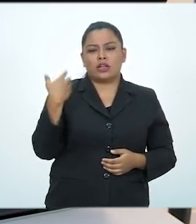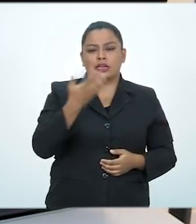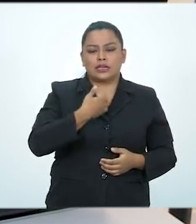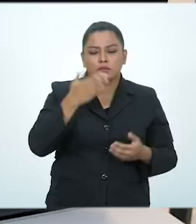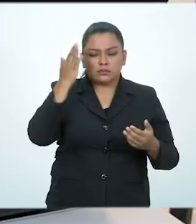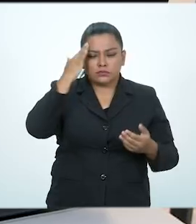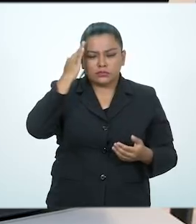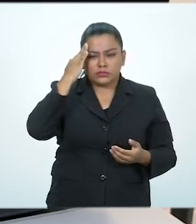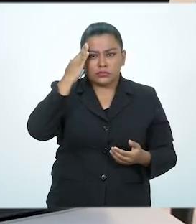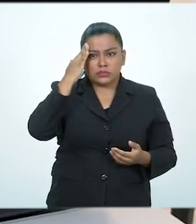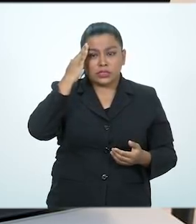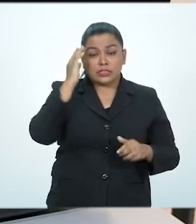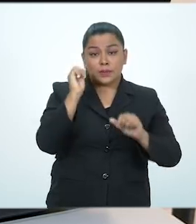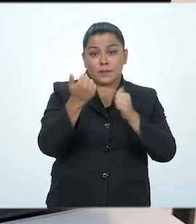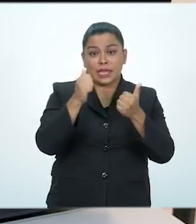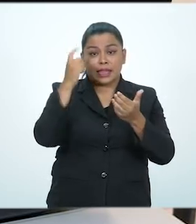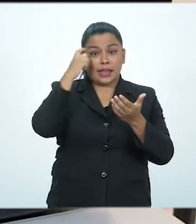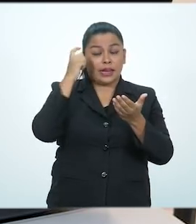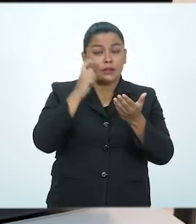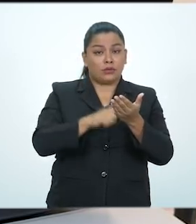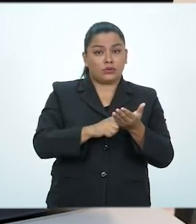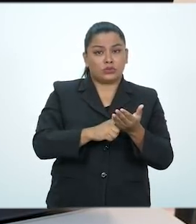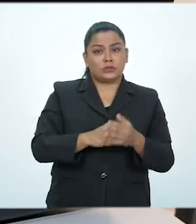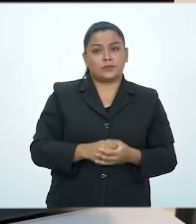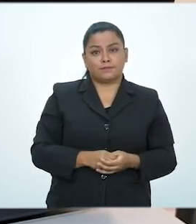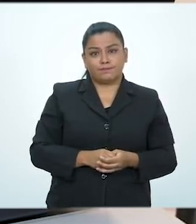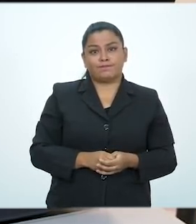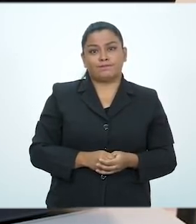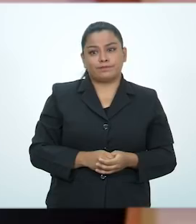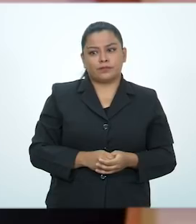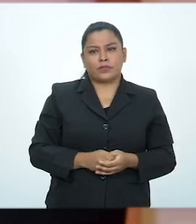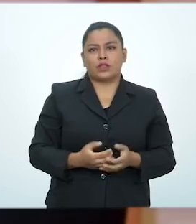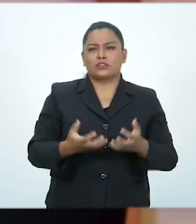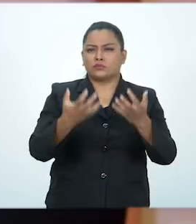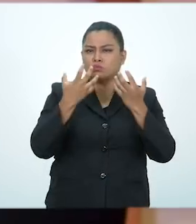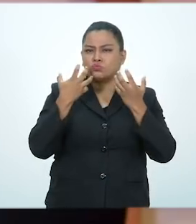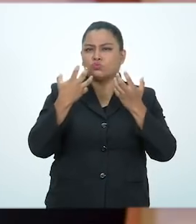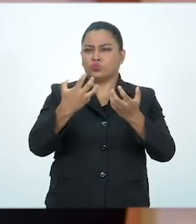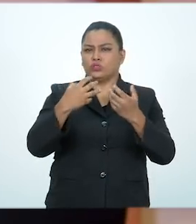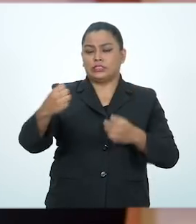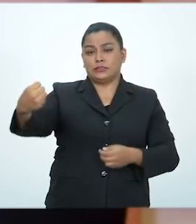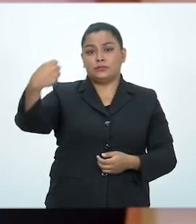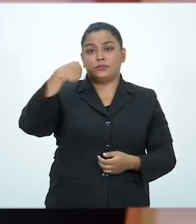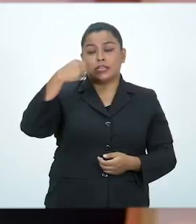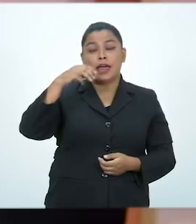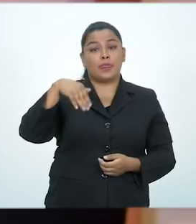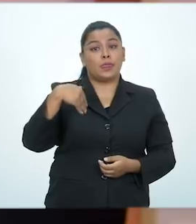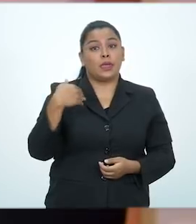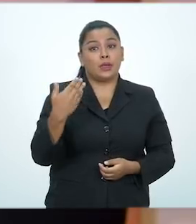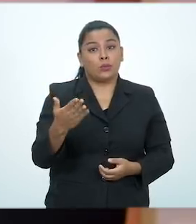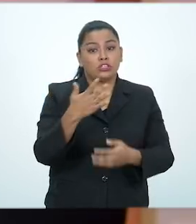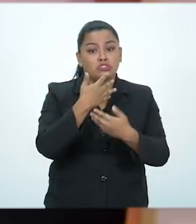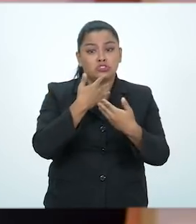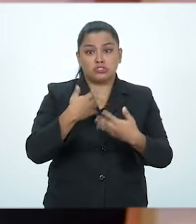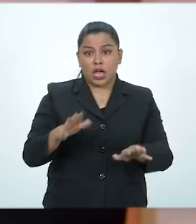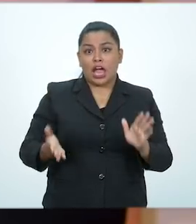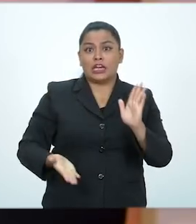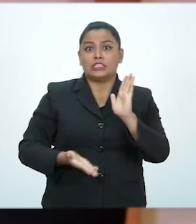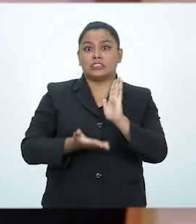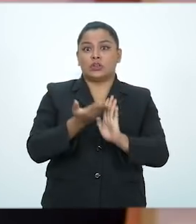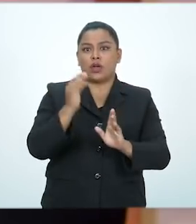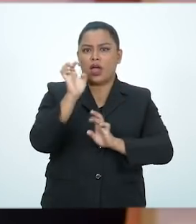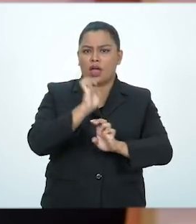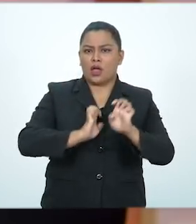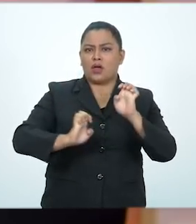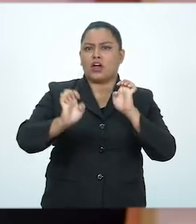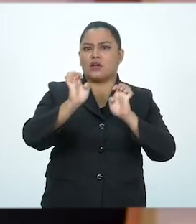queremos explorar a través de una evaluación. Es muy importante que después de haber desarrollado